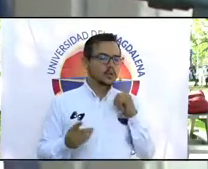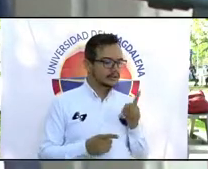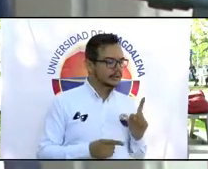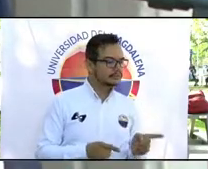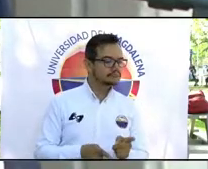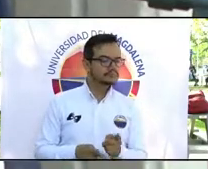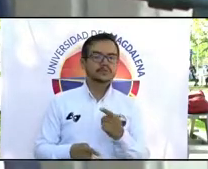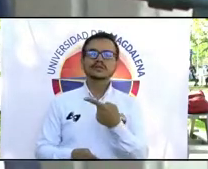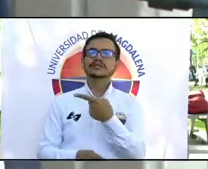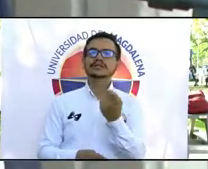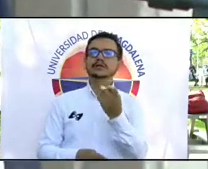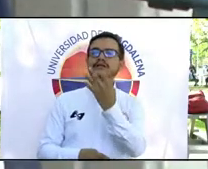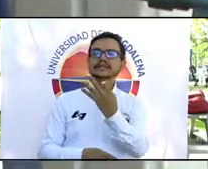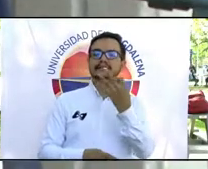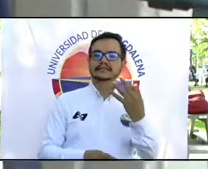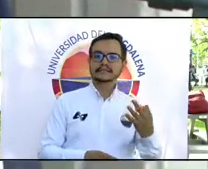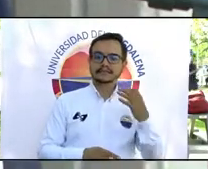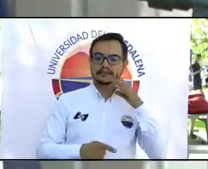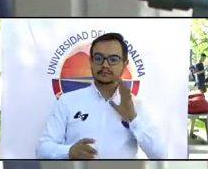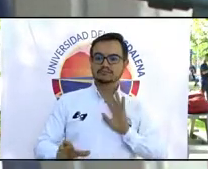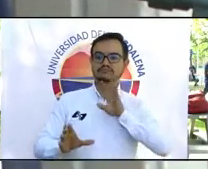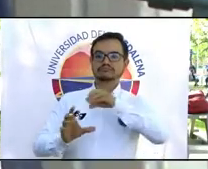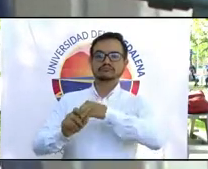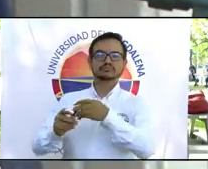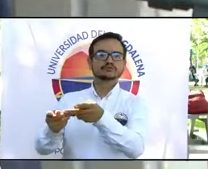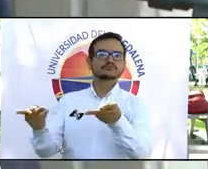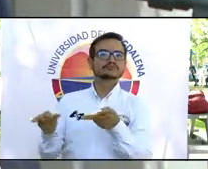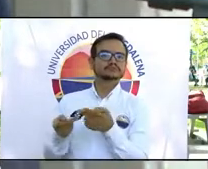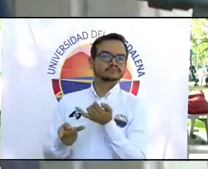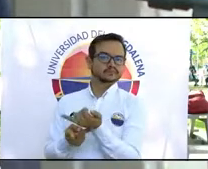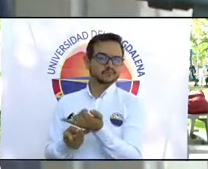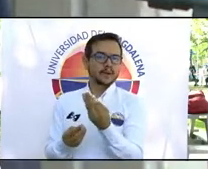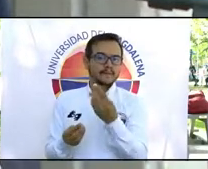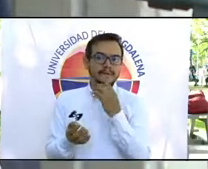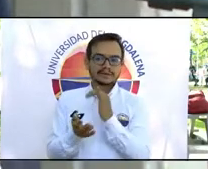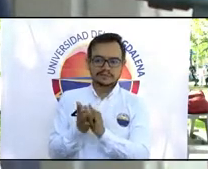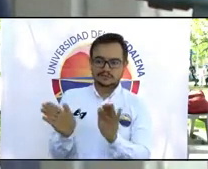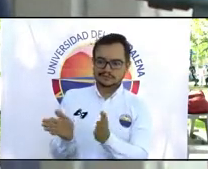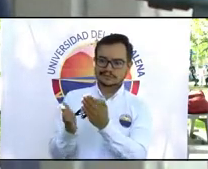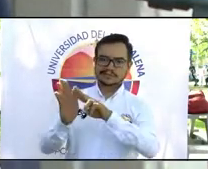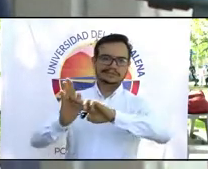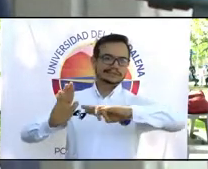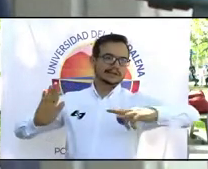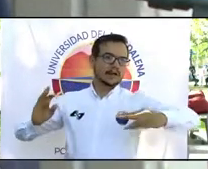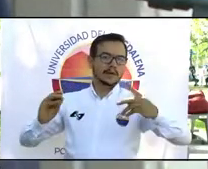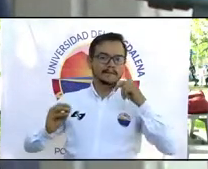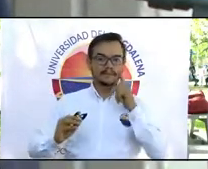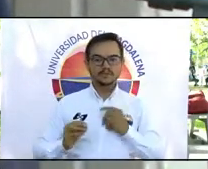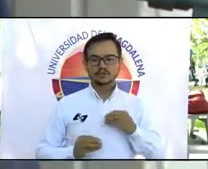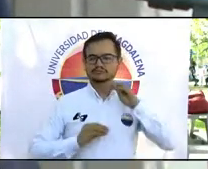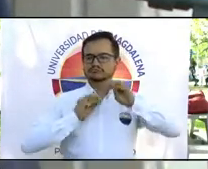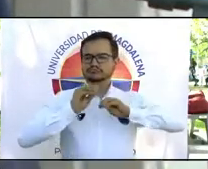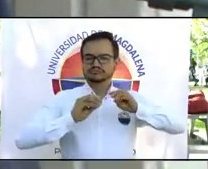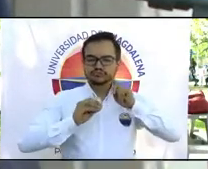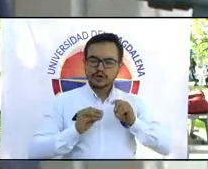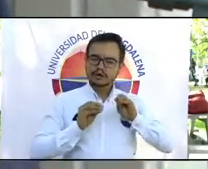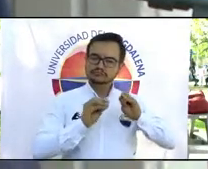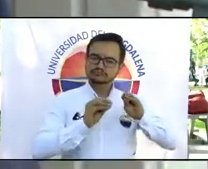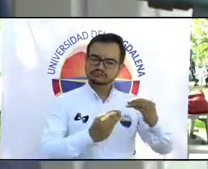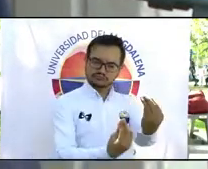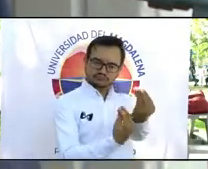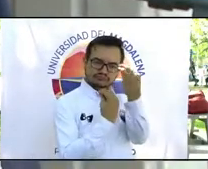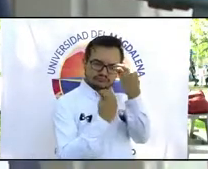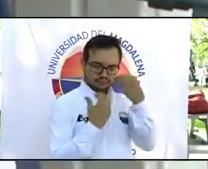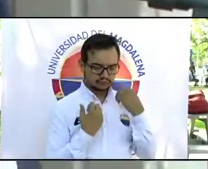reciben estos escenarios de docencia de servicio, los cuales aportan avances tecnológicos que fortalecen los procesos de enseñanza-aprendizaje de